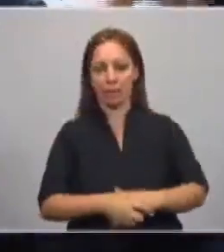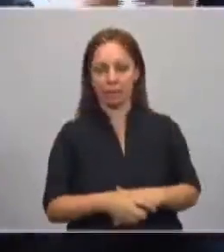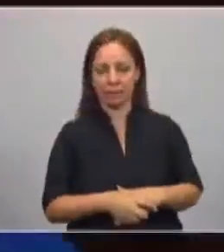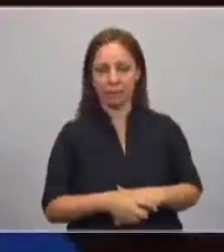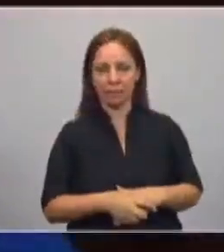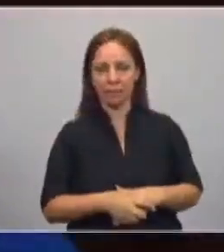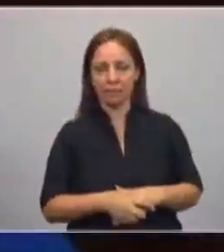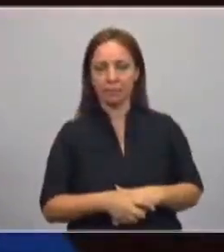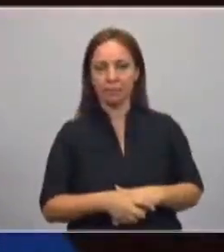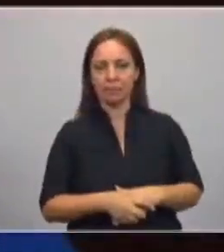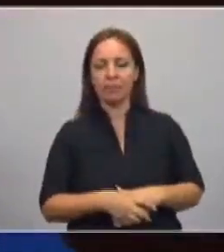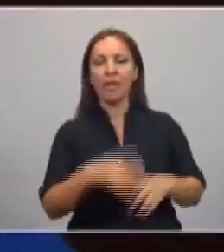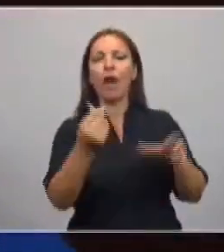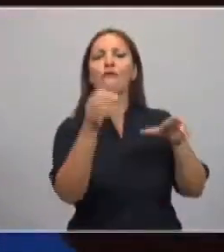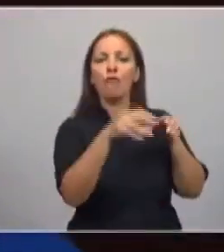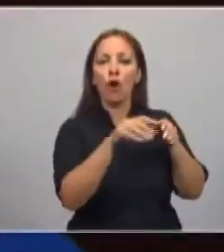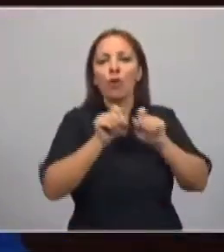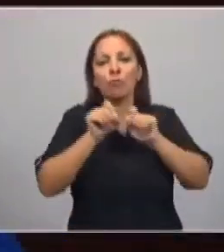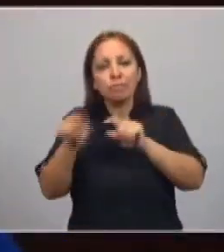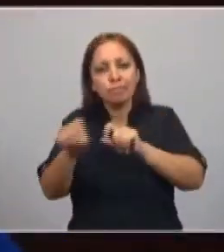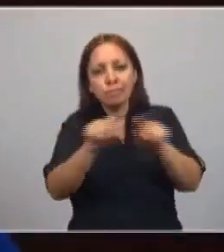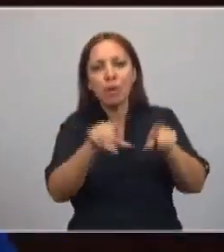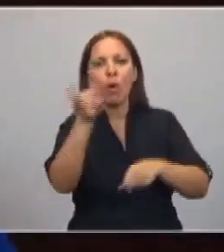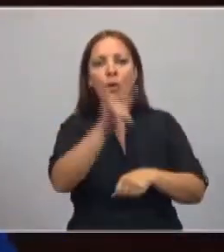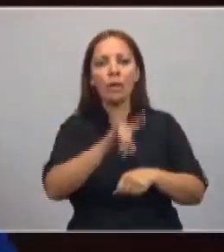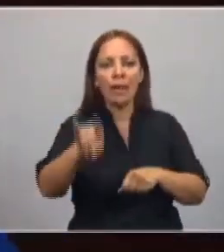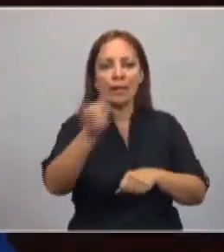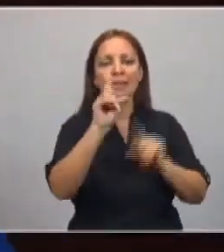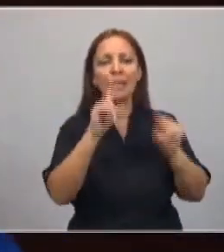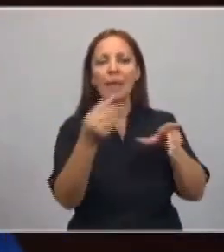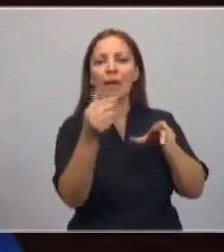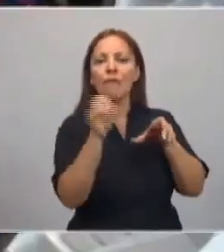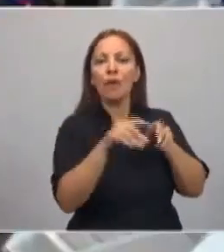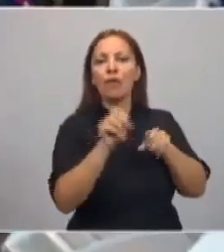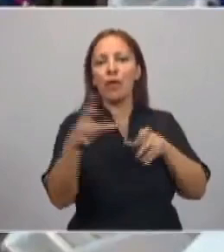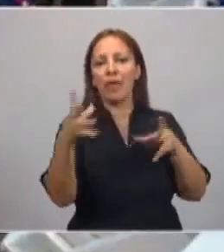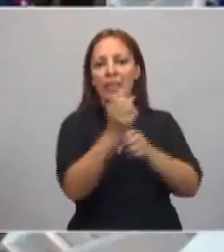los fondos para universidades y para transporte.